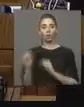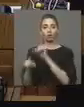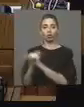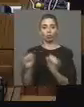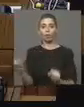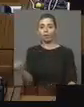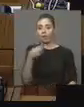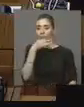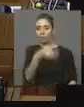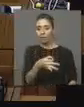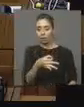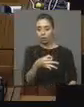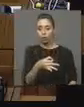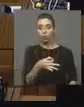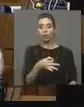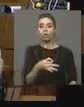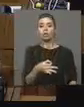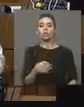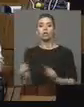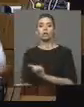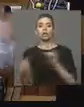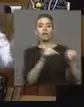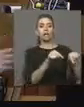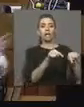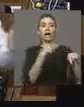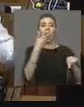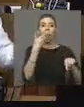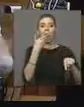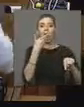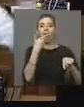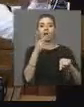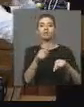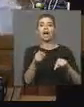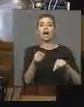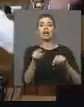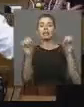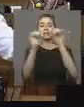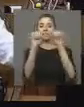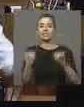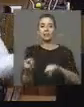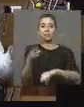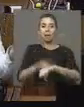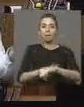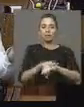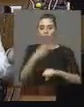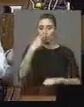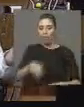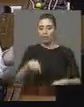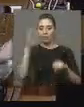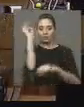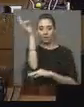explícitamente. Sino que la chutió el córner y se dedicó a hablar de la provisión mixta del sistema, cosa que no es el motivo de esta sesión.